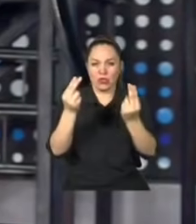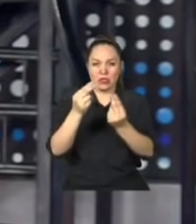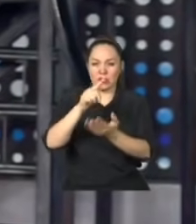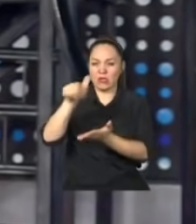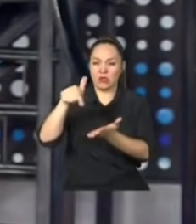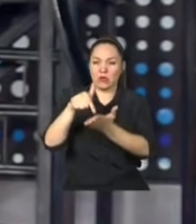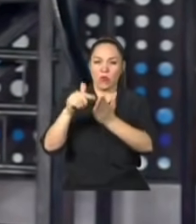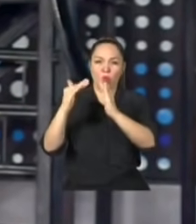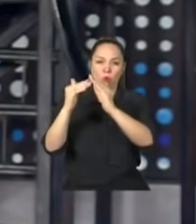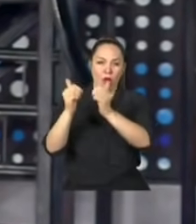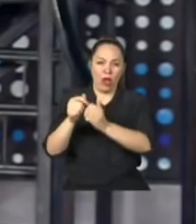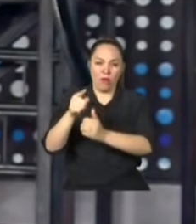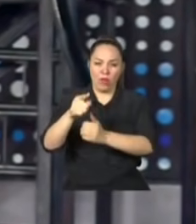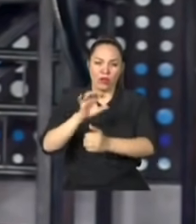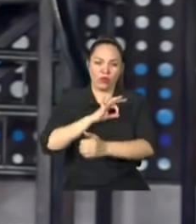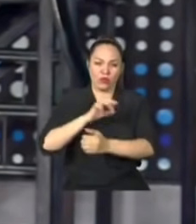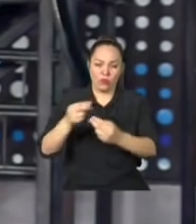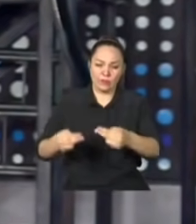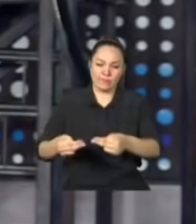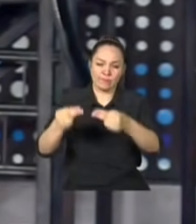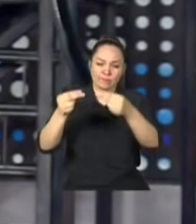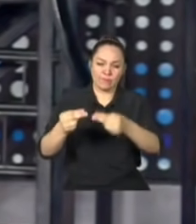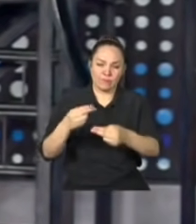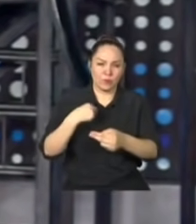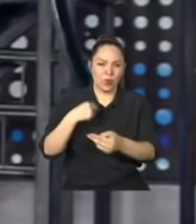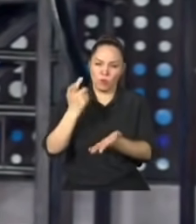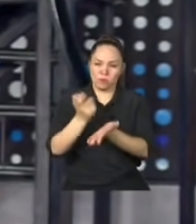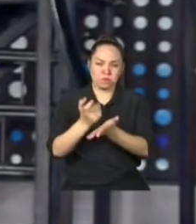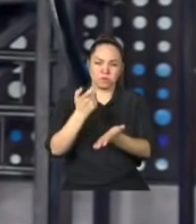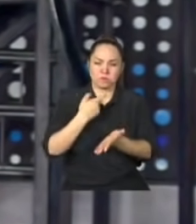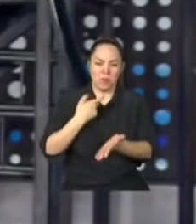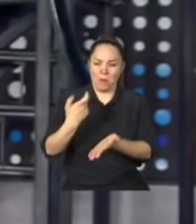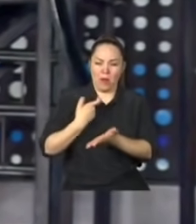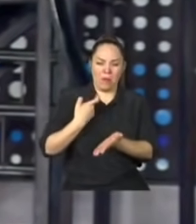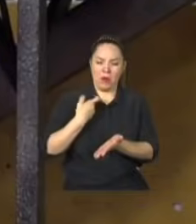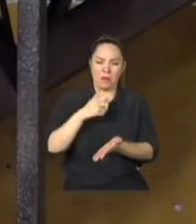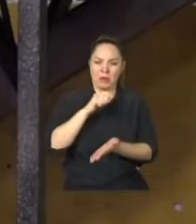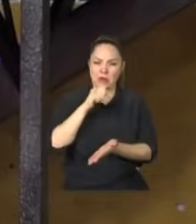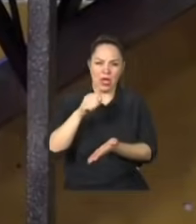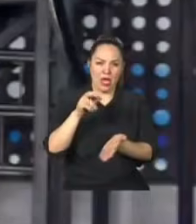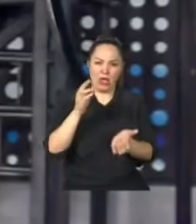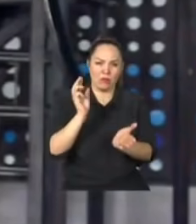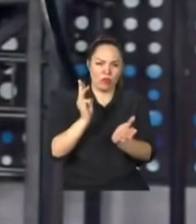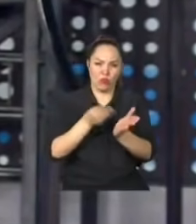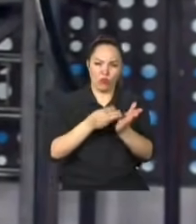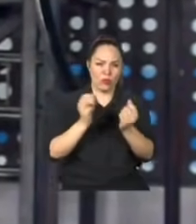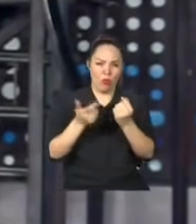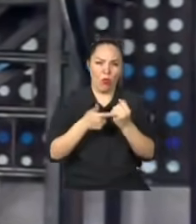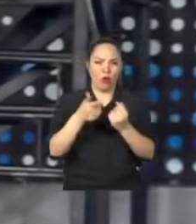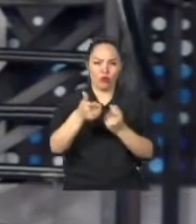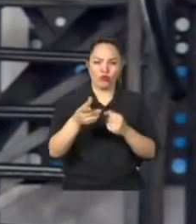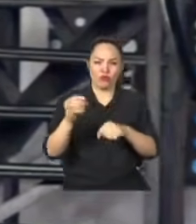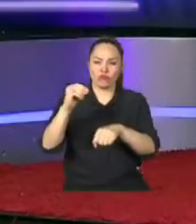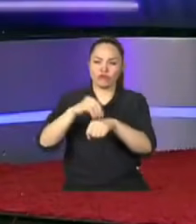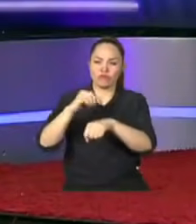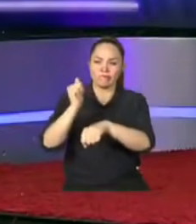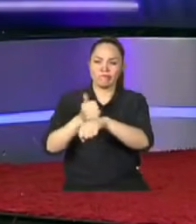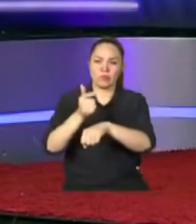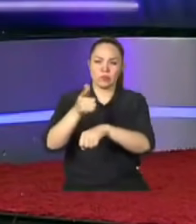para que te apoyes tú solo. Y no te voy a cobrar cuota ni nada. Ah, ok. Pues muchísimas gracias. Quiero que tú te emprendas solo.